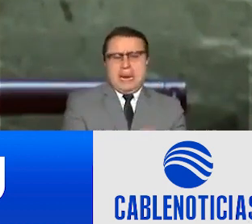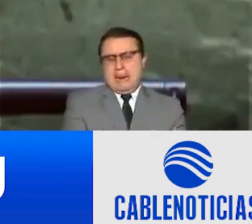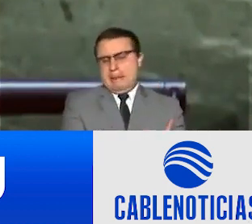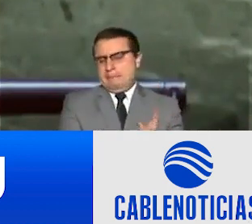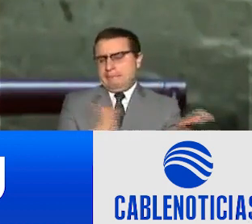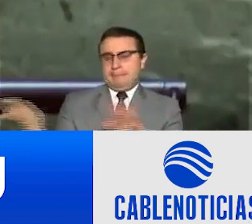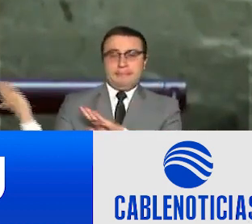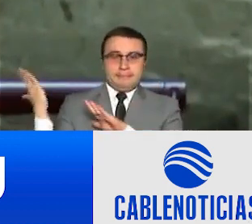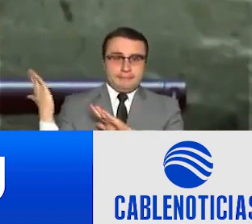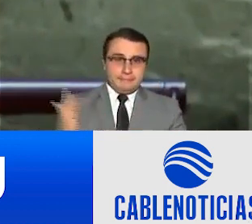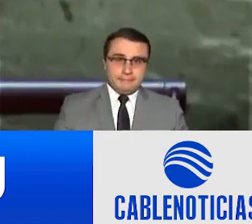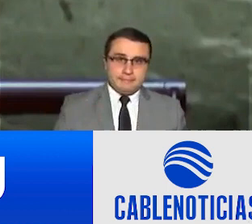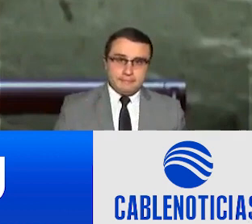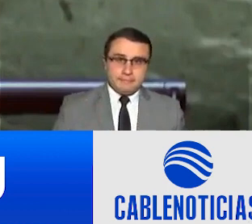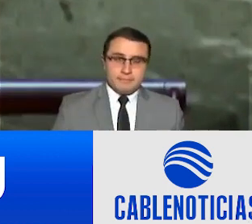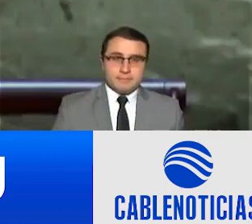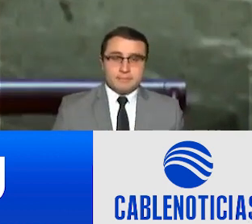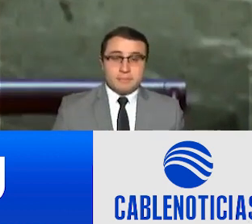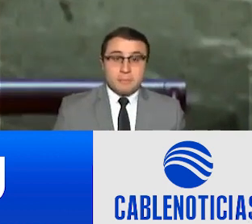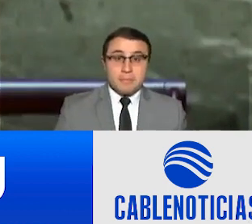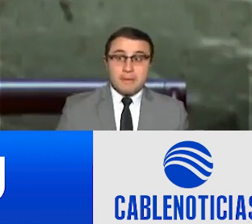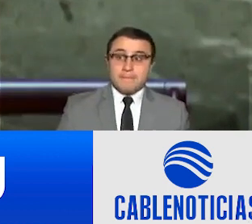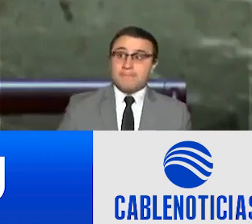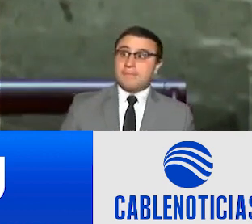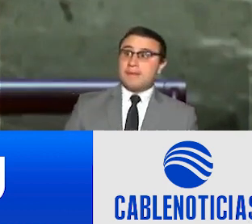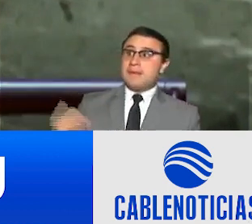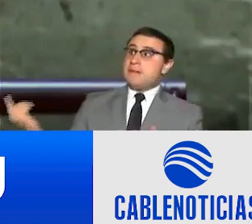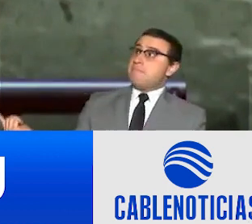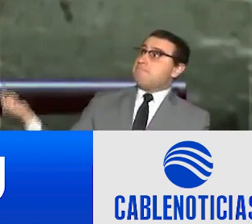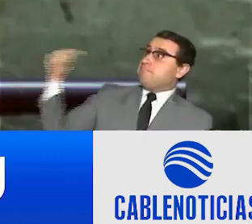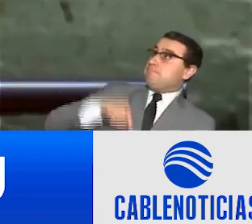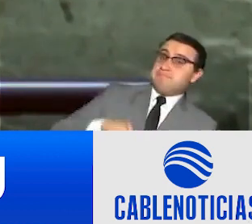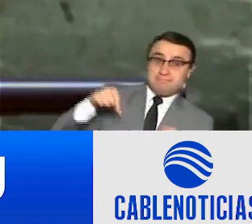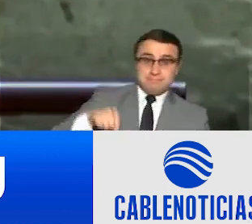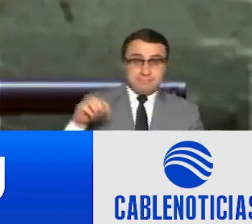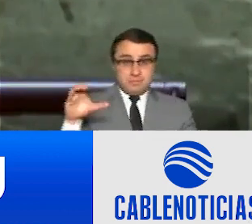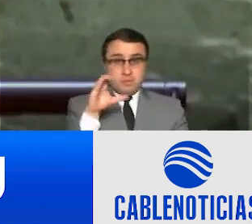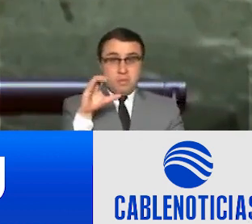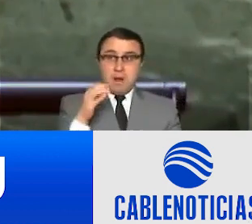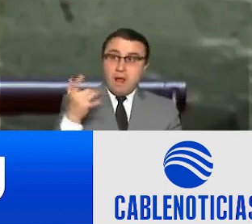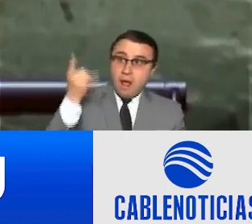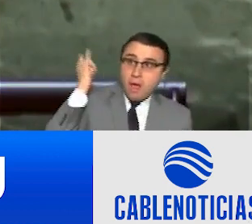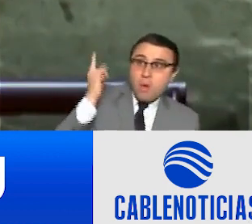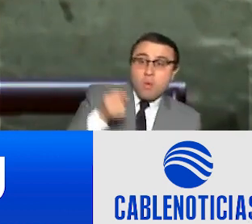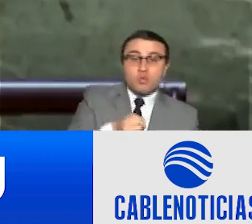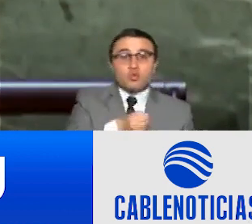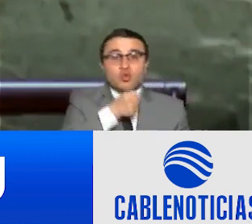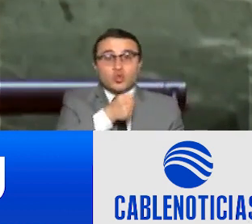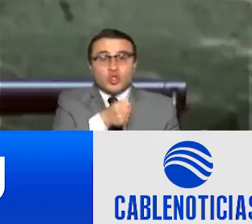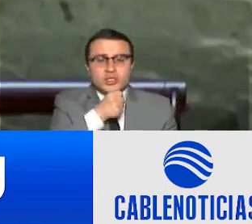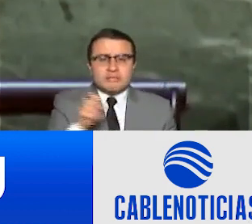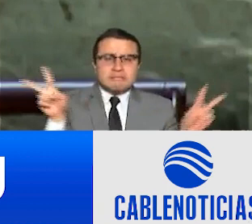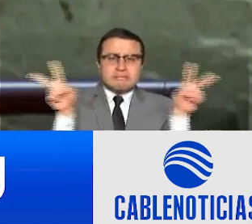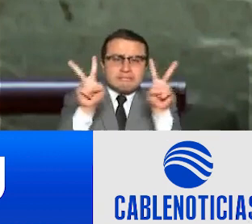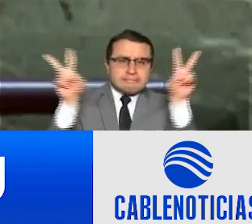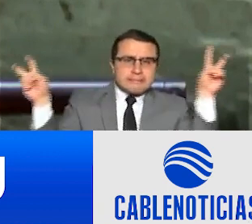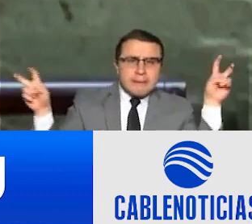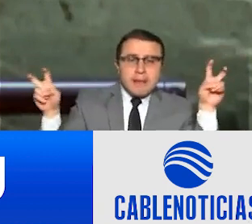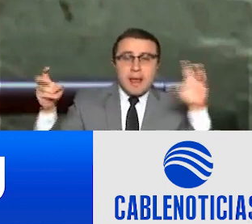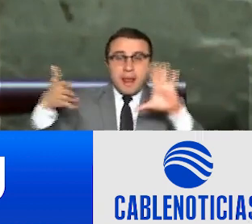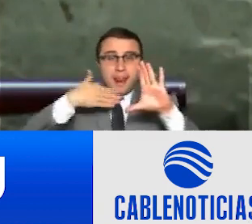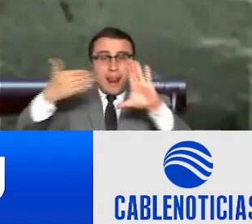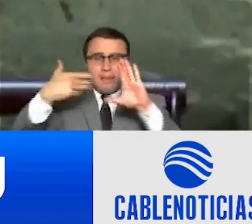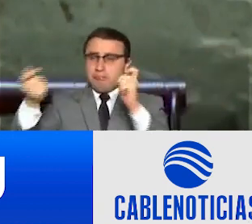había llegado a la tierra colombiana noticias alguna sobre la